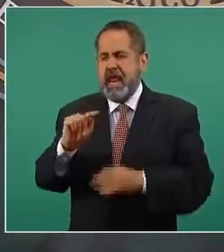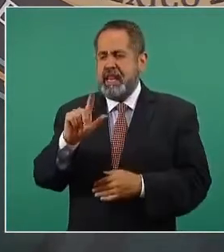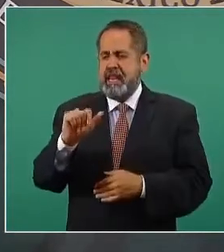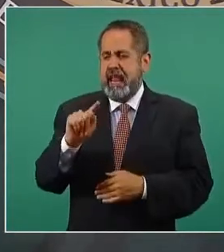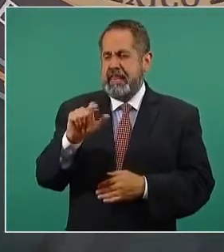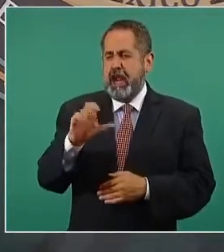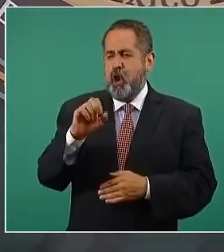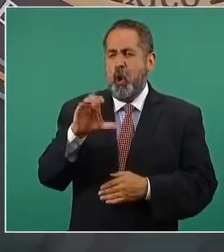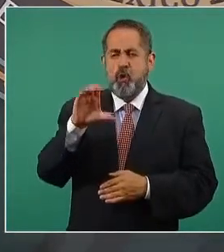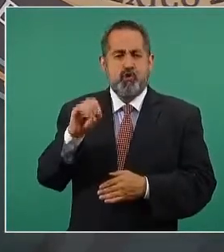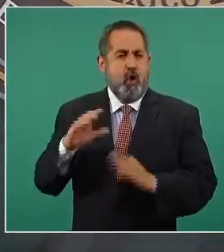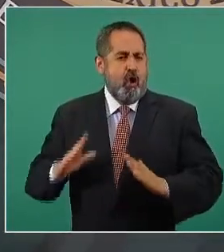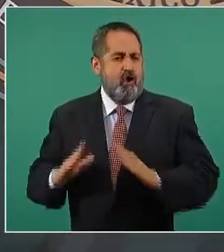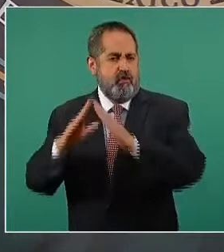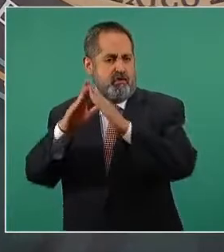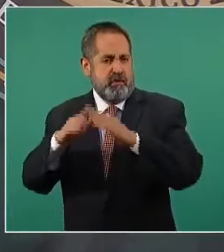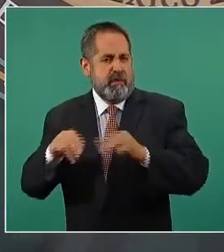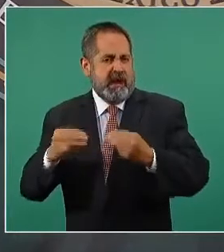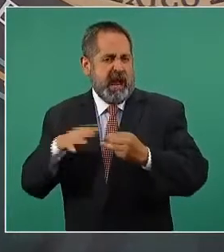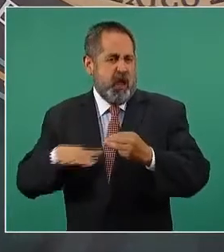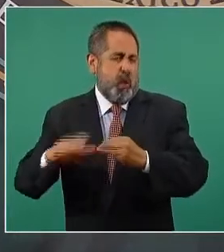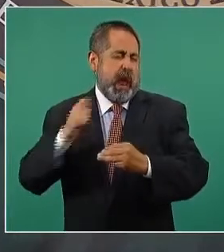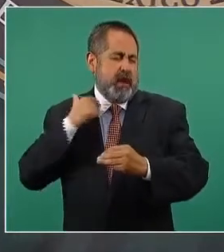Independientemente de sus métodos de dominación,